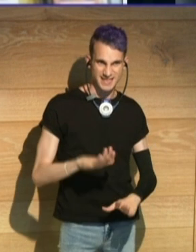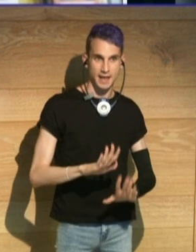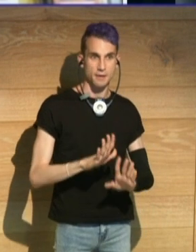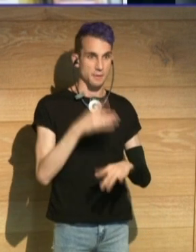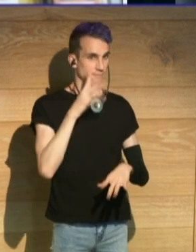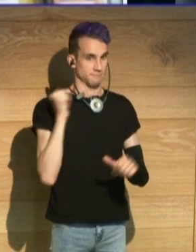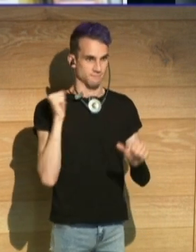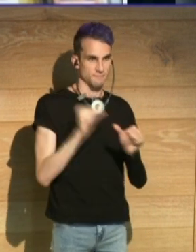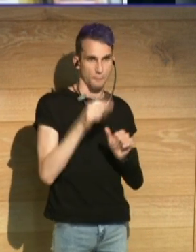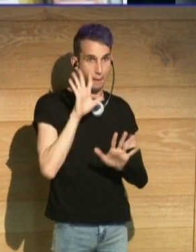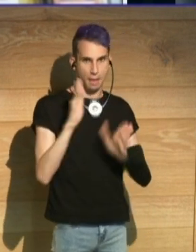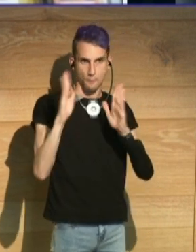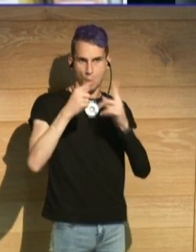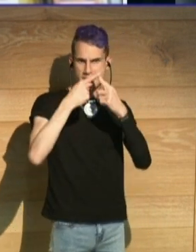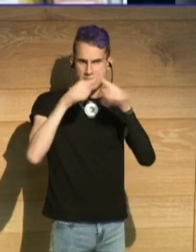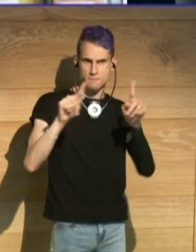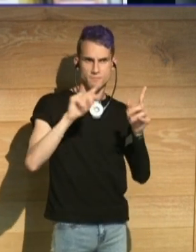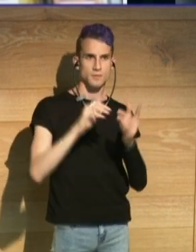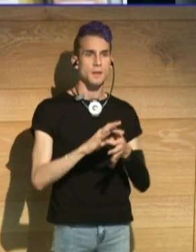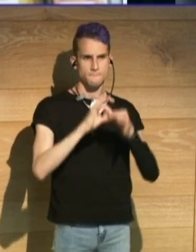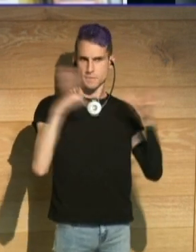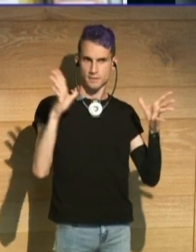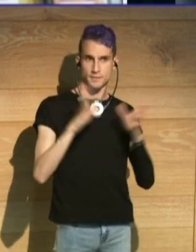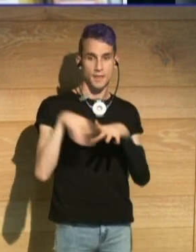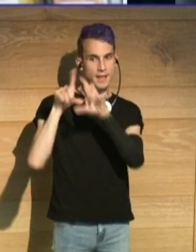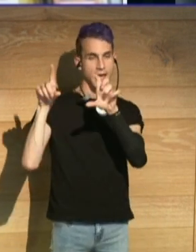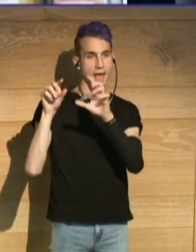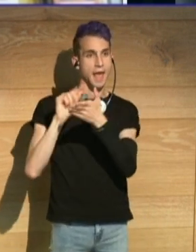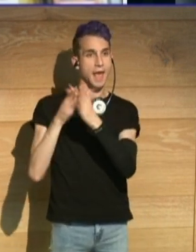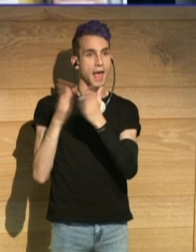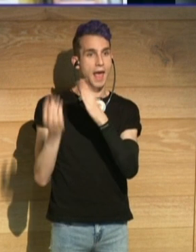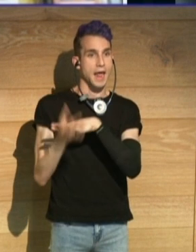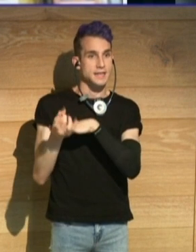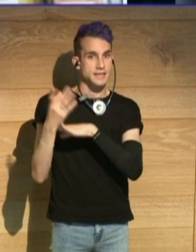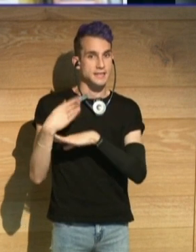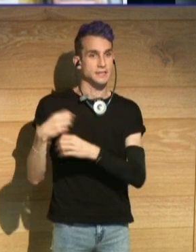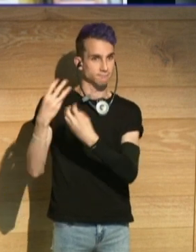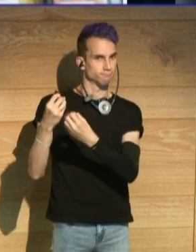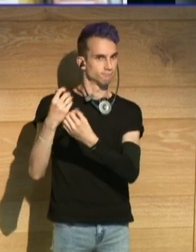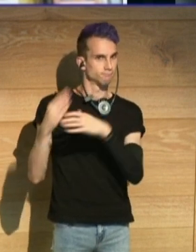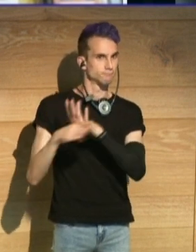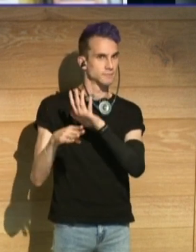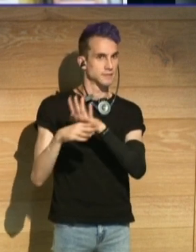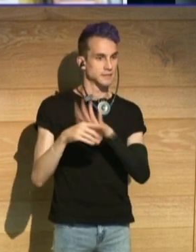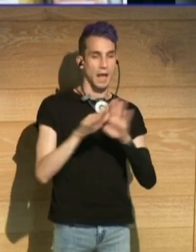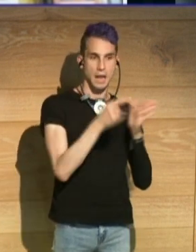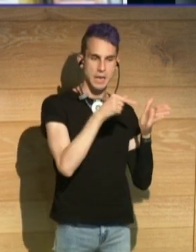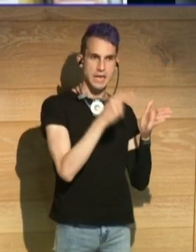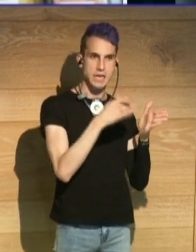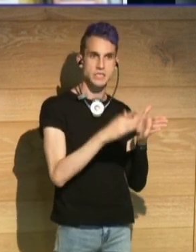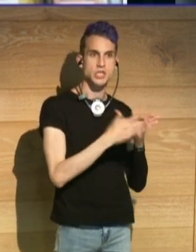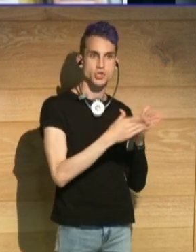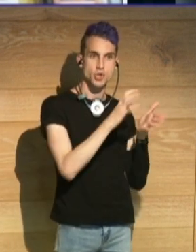en otra época. La casa editorial sigue diciéndome a repetir que se trataba de una novela. Tiene que decir que es